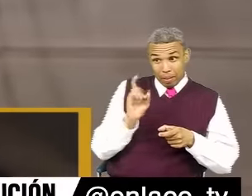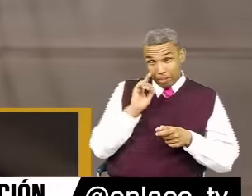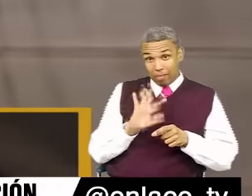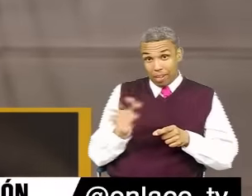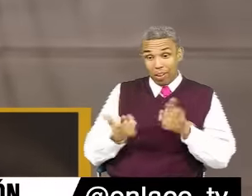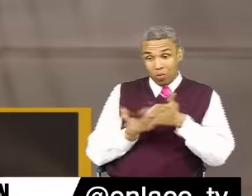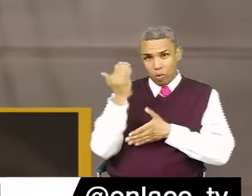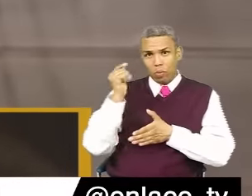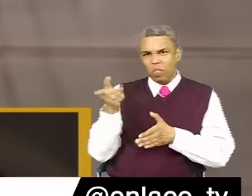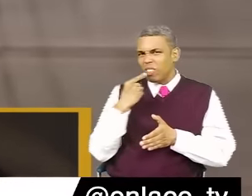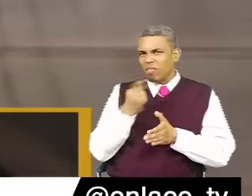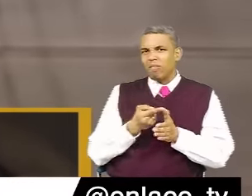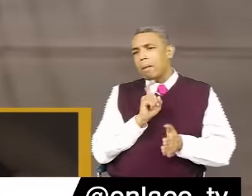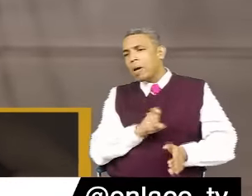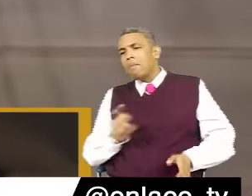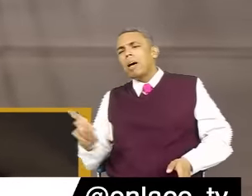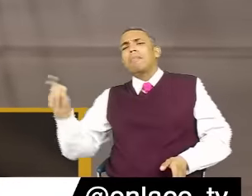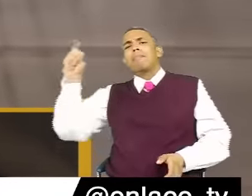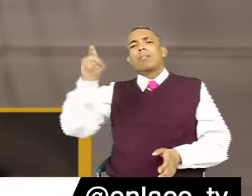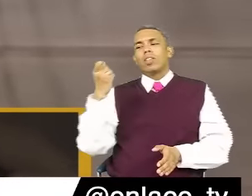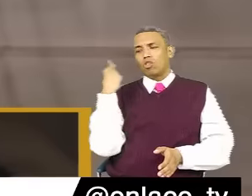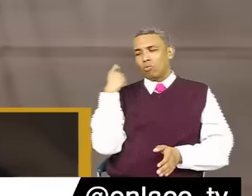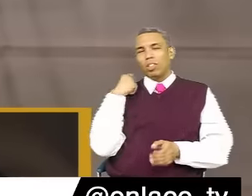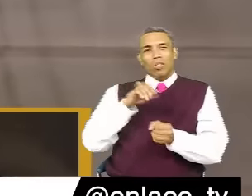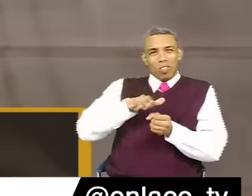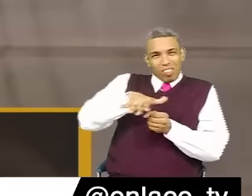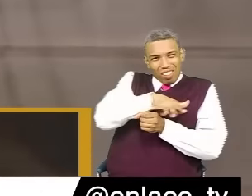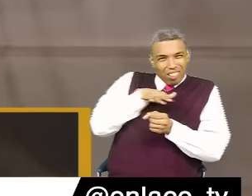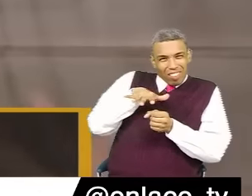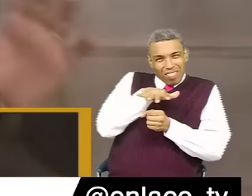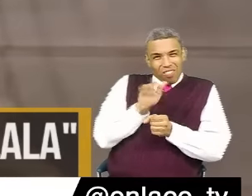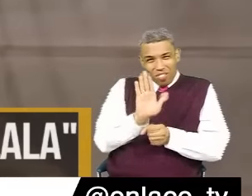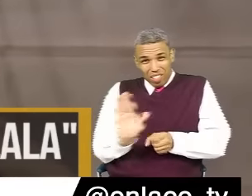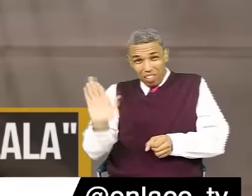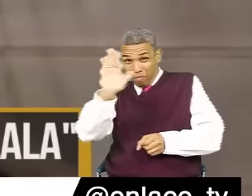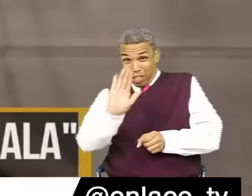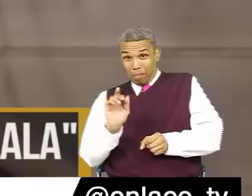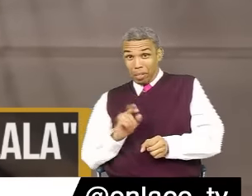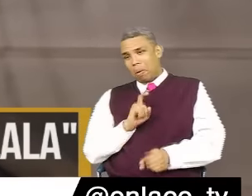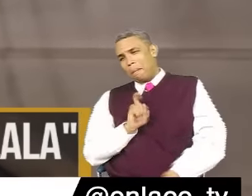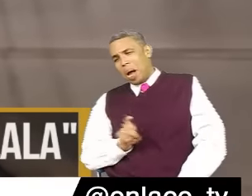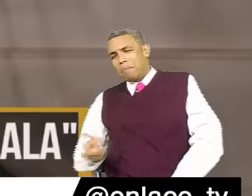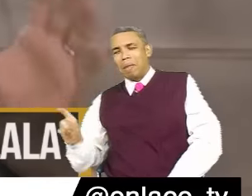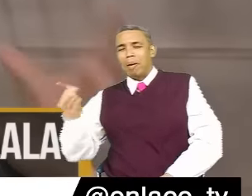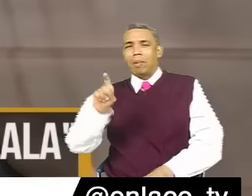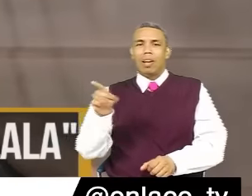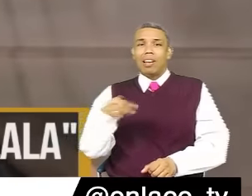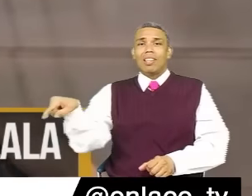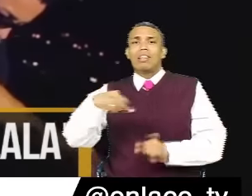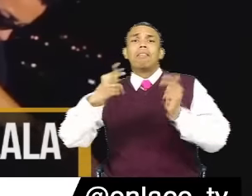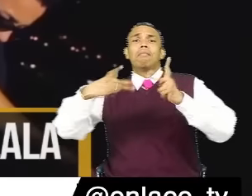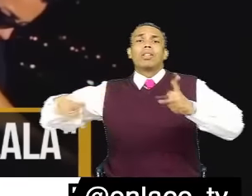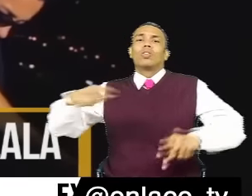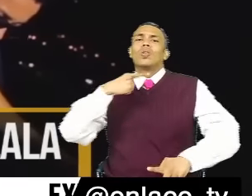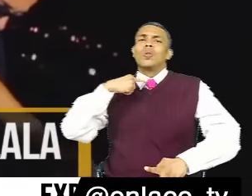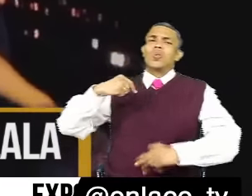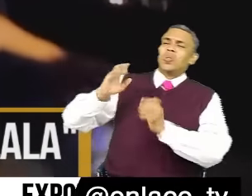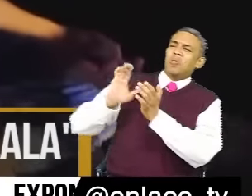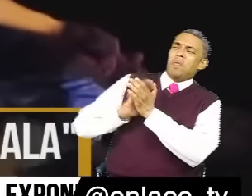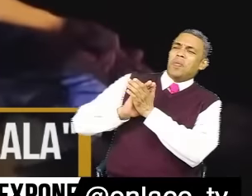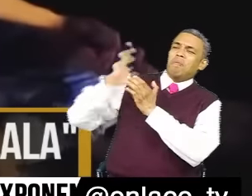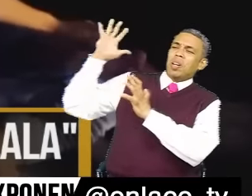¿sí? Nos recibieron muy bien. Pasamos para aquí, para Barranca. De aquí